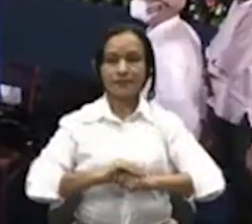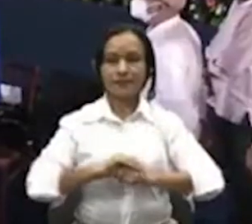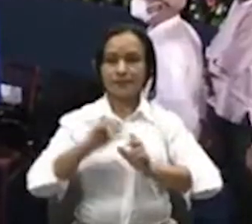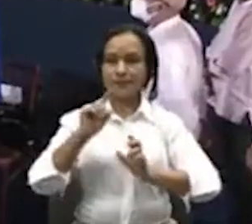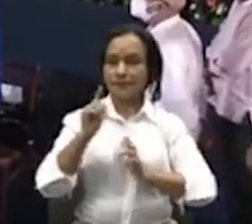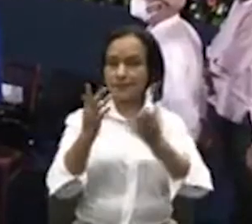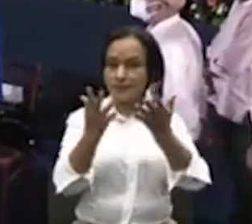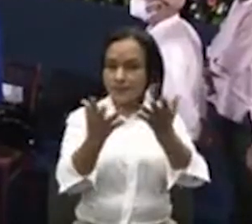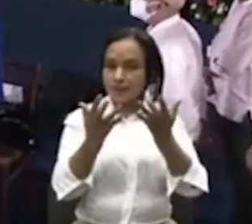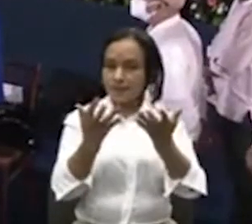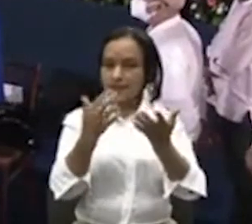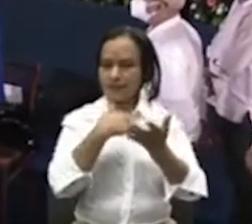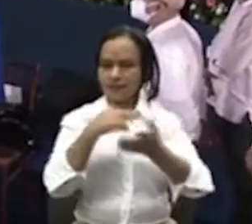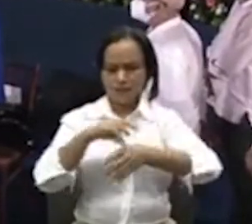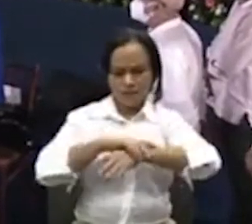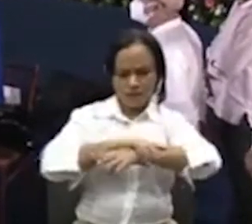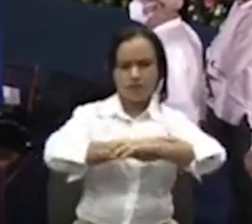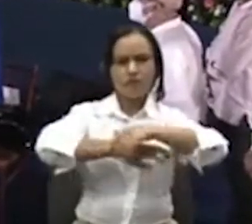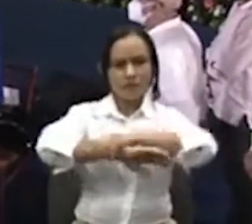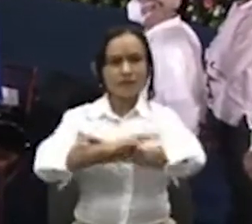Como se quiere coraje,